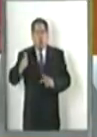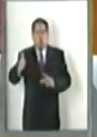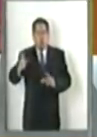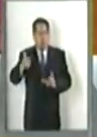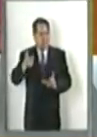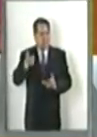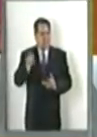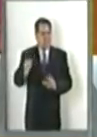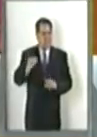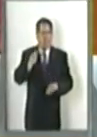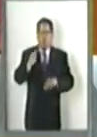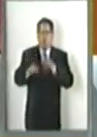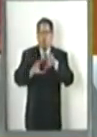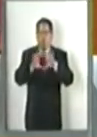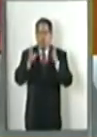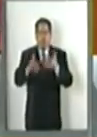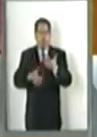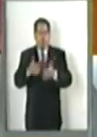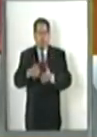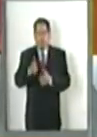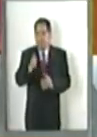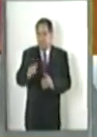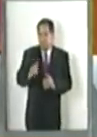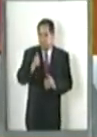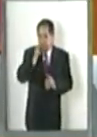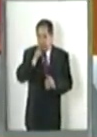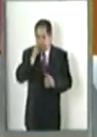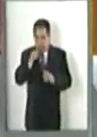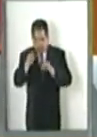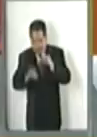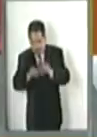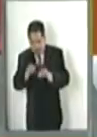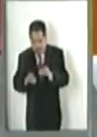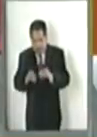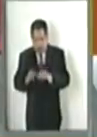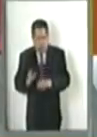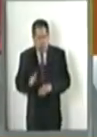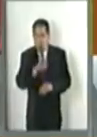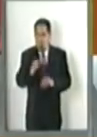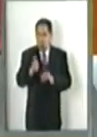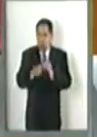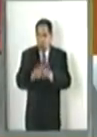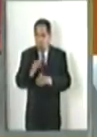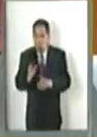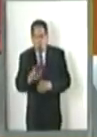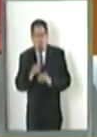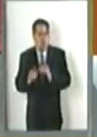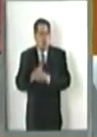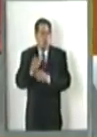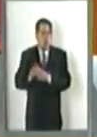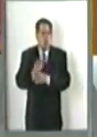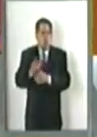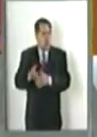nacionales y transnacionales productoras de aparatos eléctricos y electrónicos.